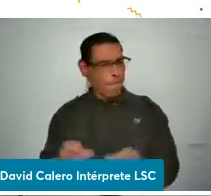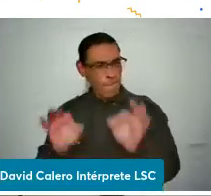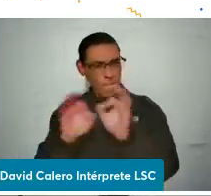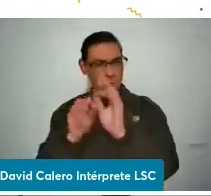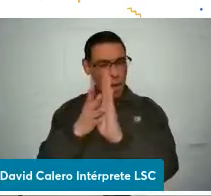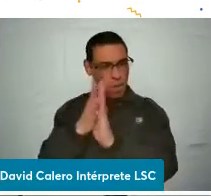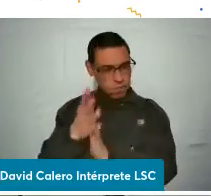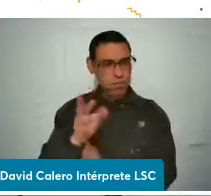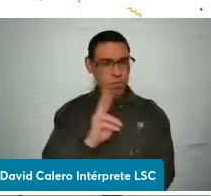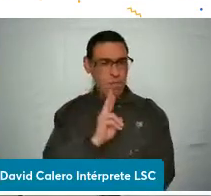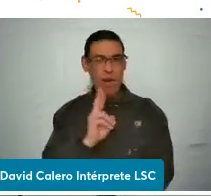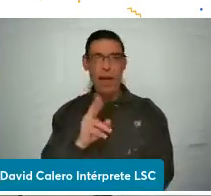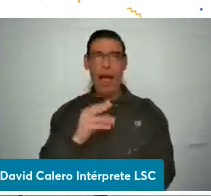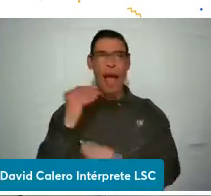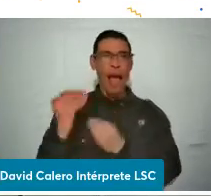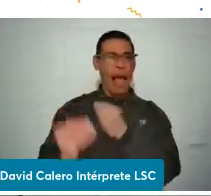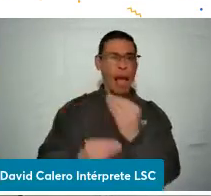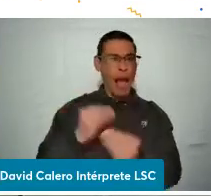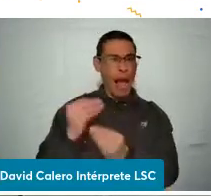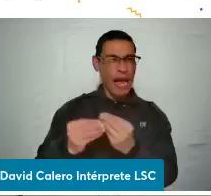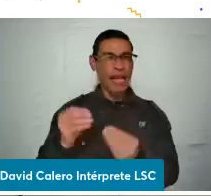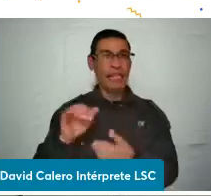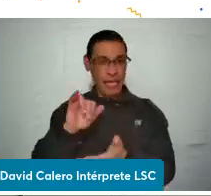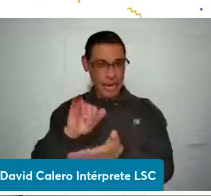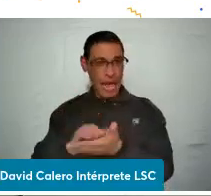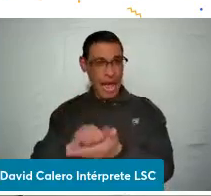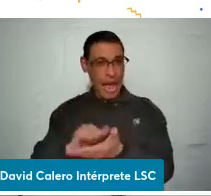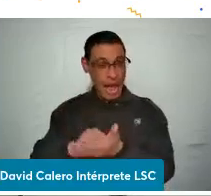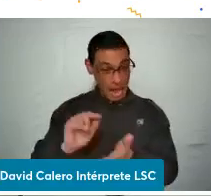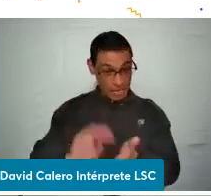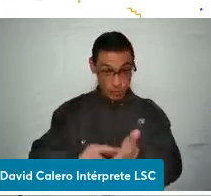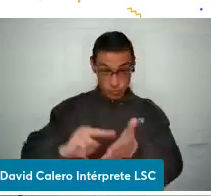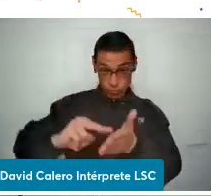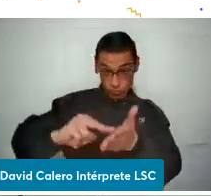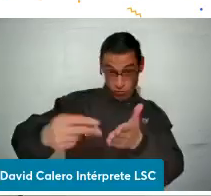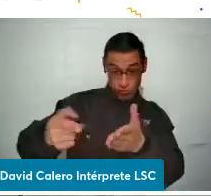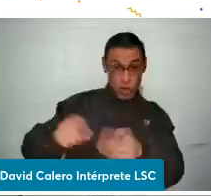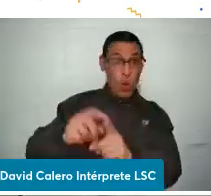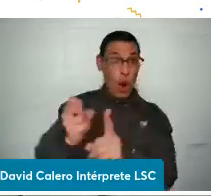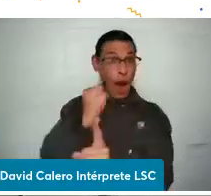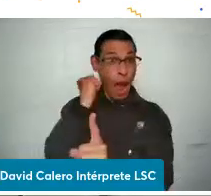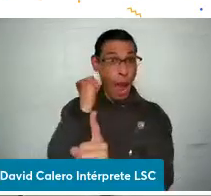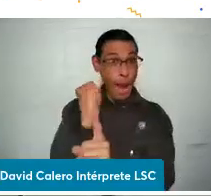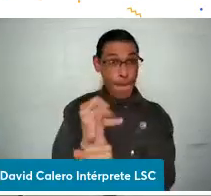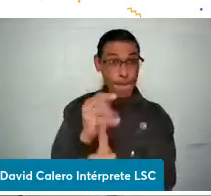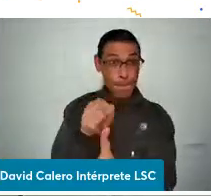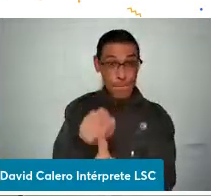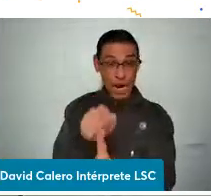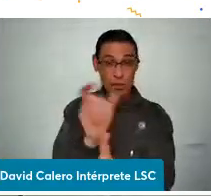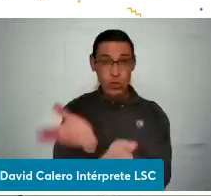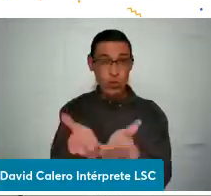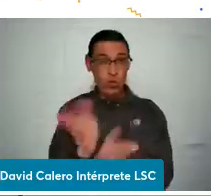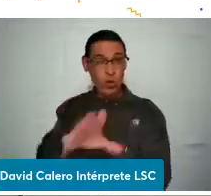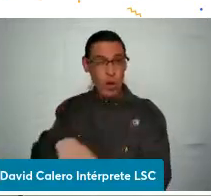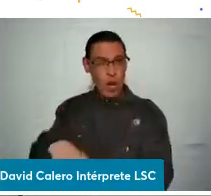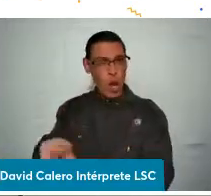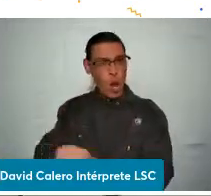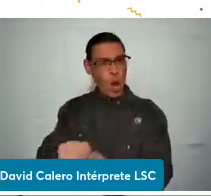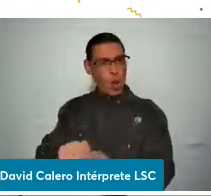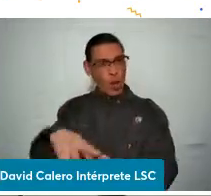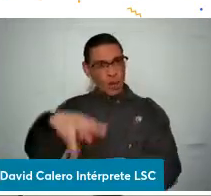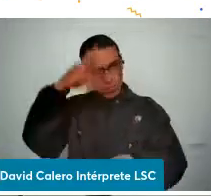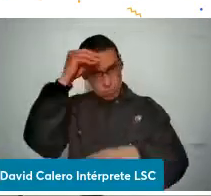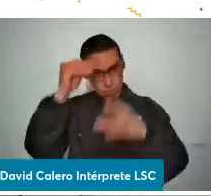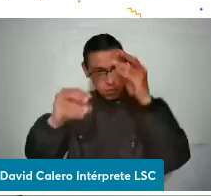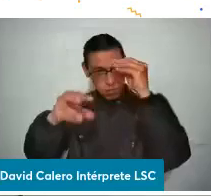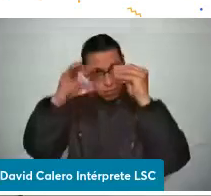cómo se está evaluando el impacto de la tecnología en el aprendizaje y en el desarrollo de los estudiantes, que en este caso serían estudiantes